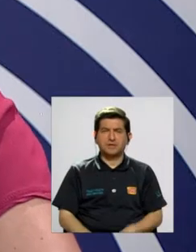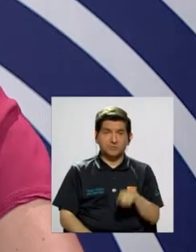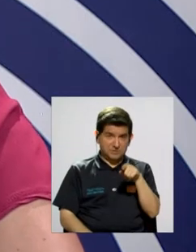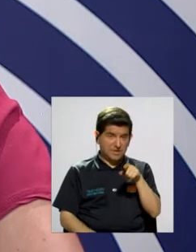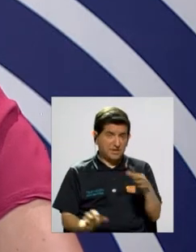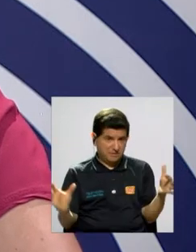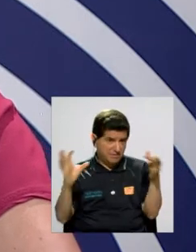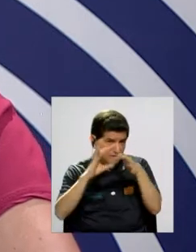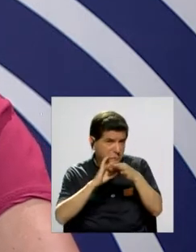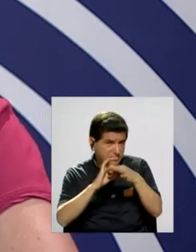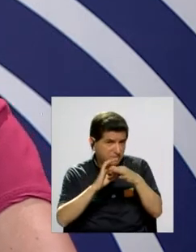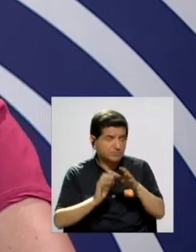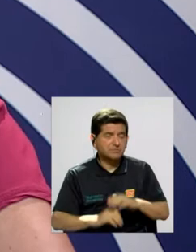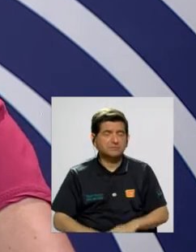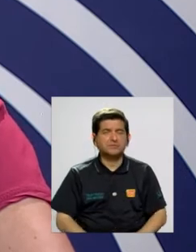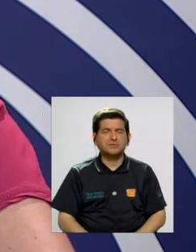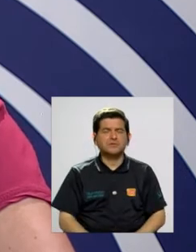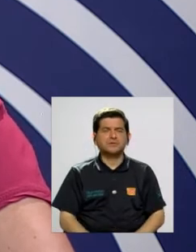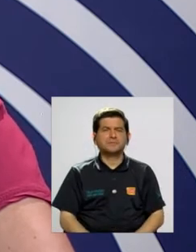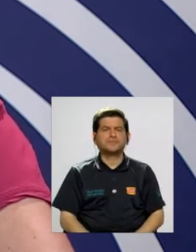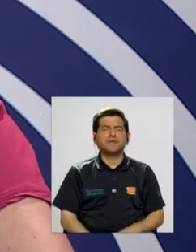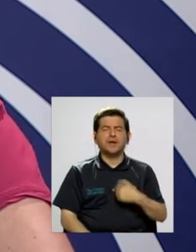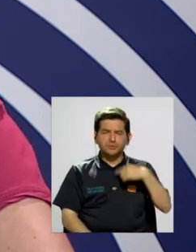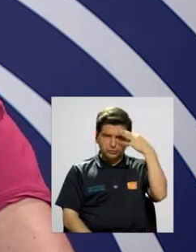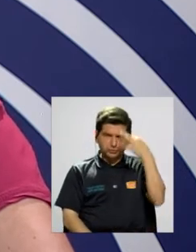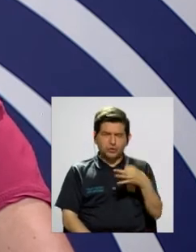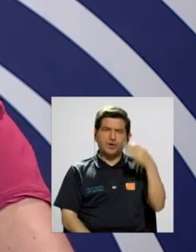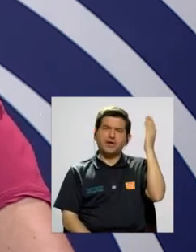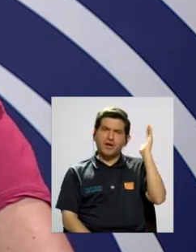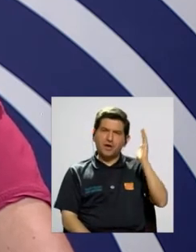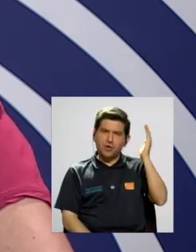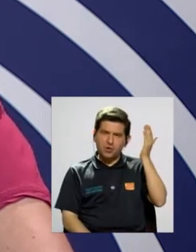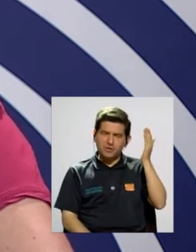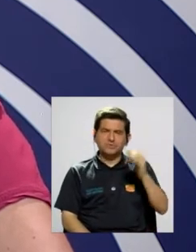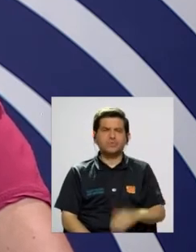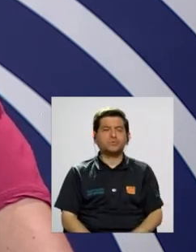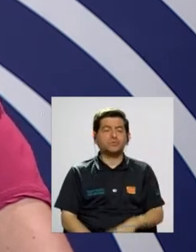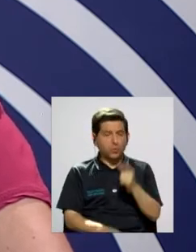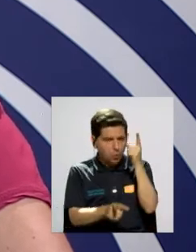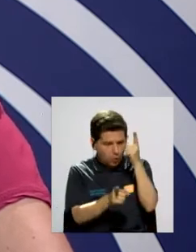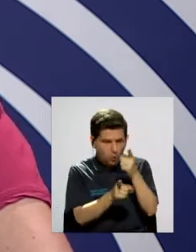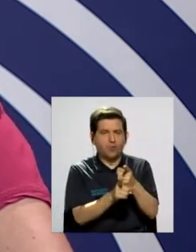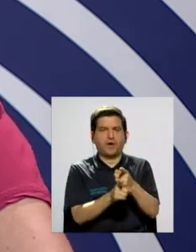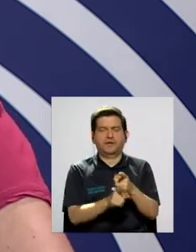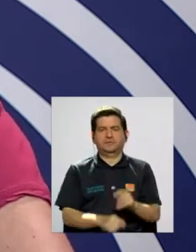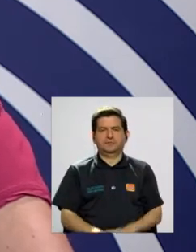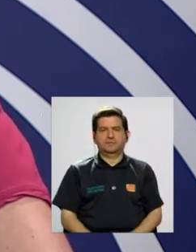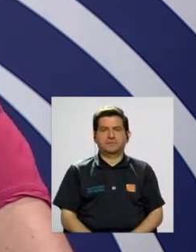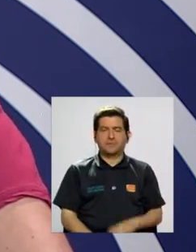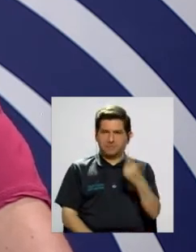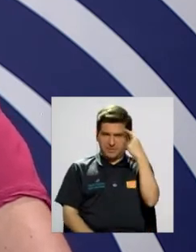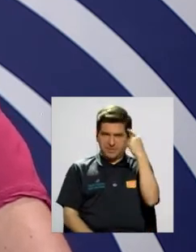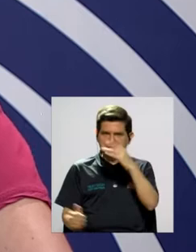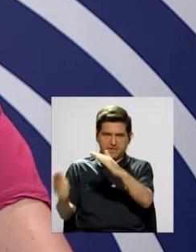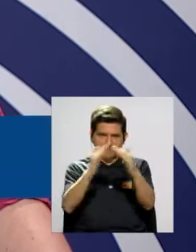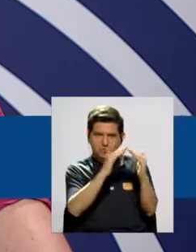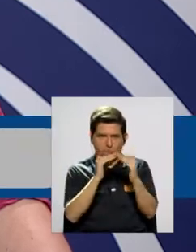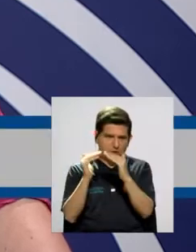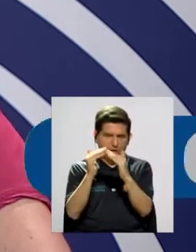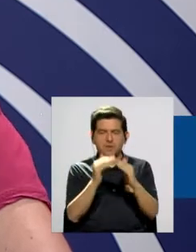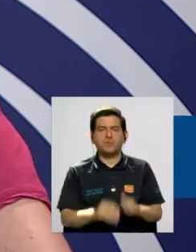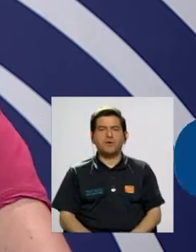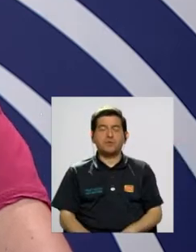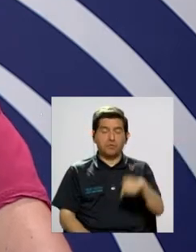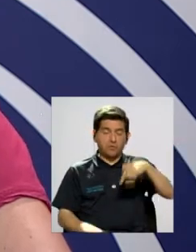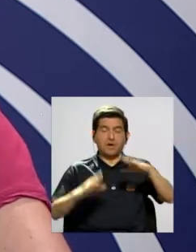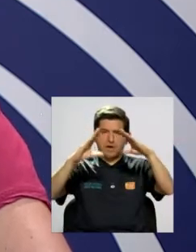Sí, indudablemente eso, me parece que el discurso es el discurso que corresponde para el pueblo que ha hablado en